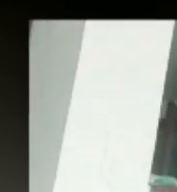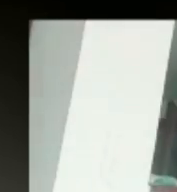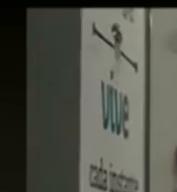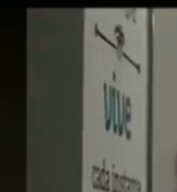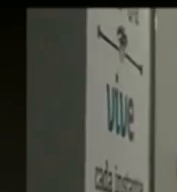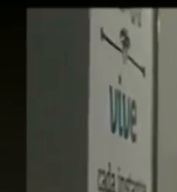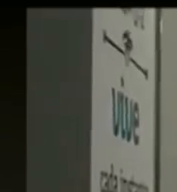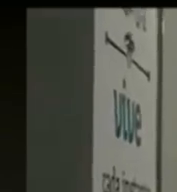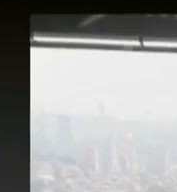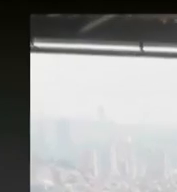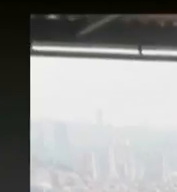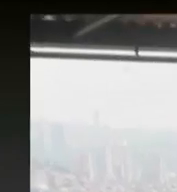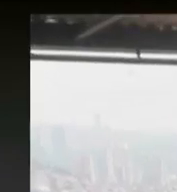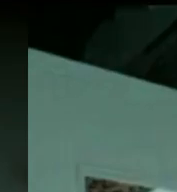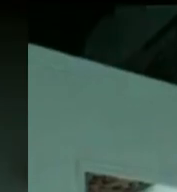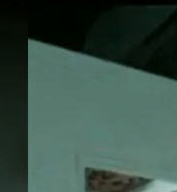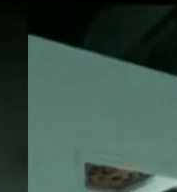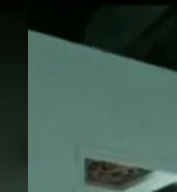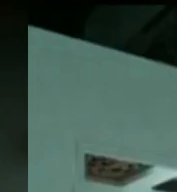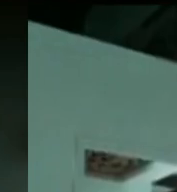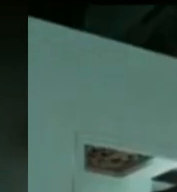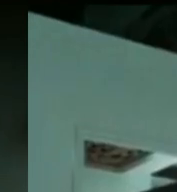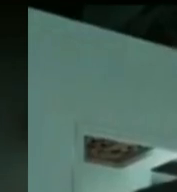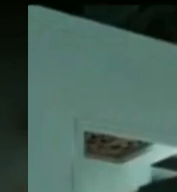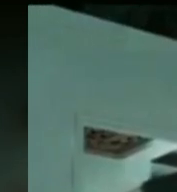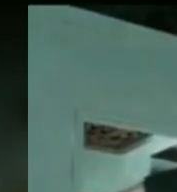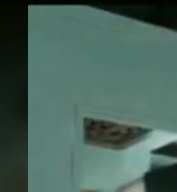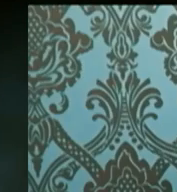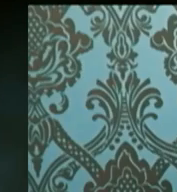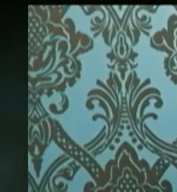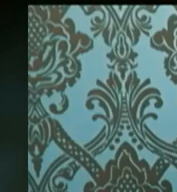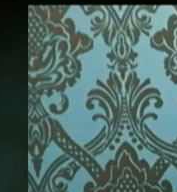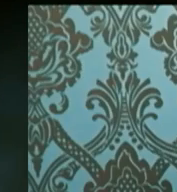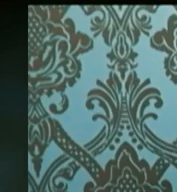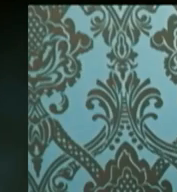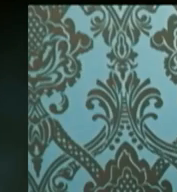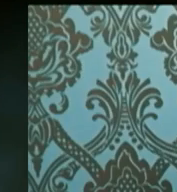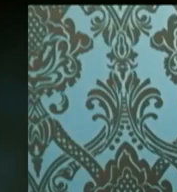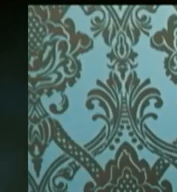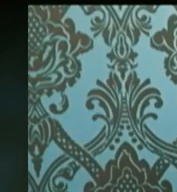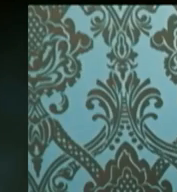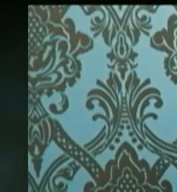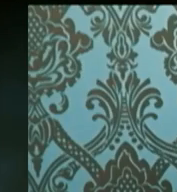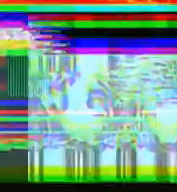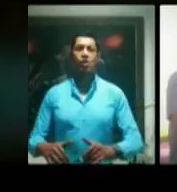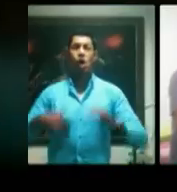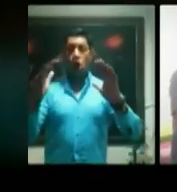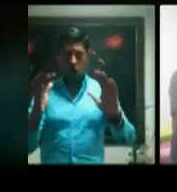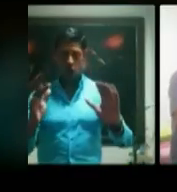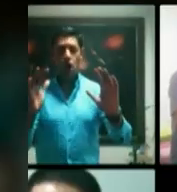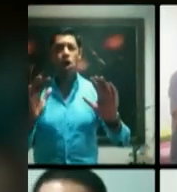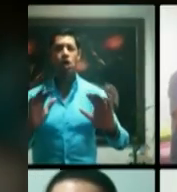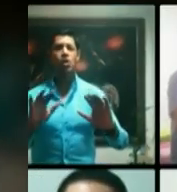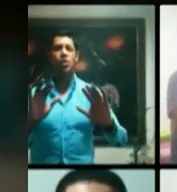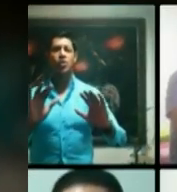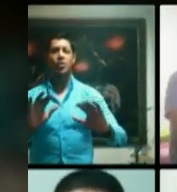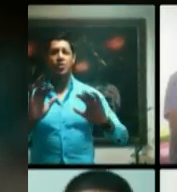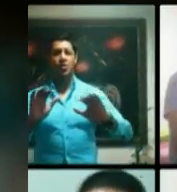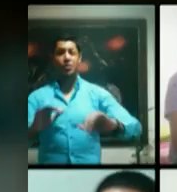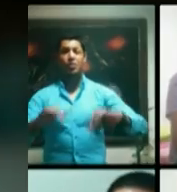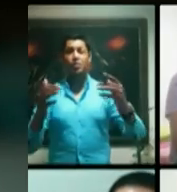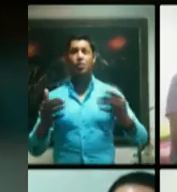seguir aprendiendo, compartiendo. Experimentamos otras formas de estar juntos.